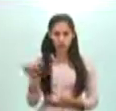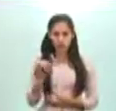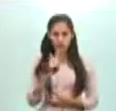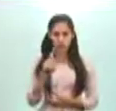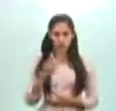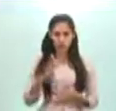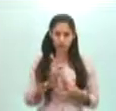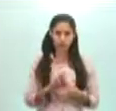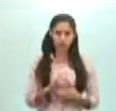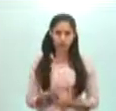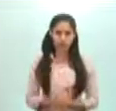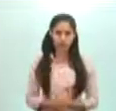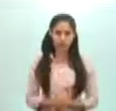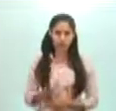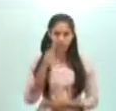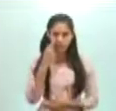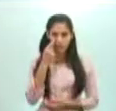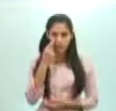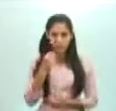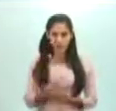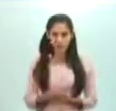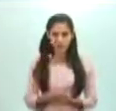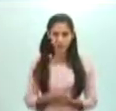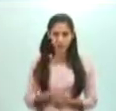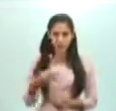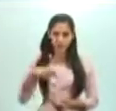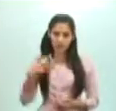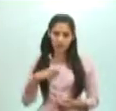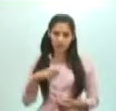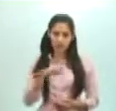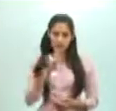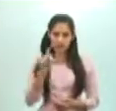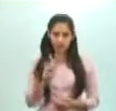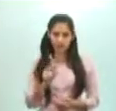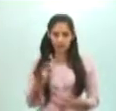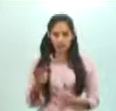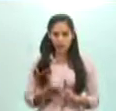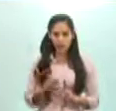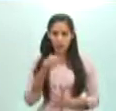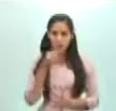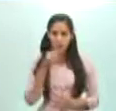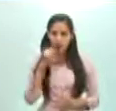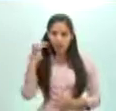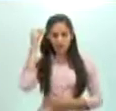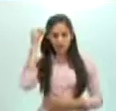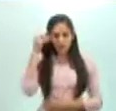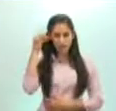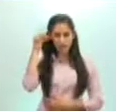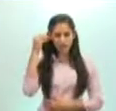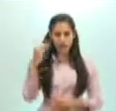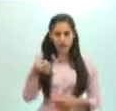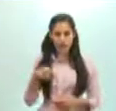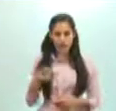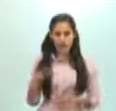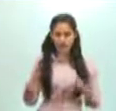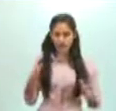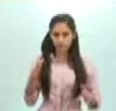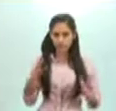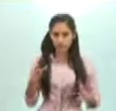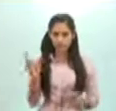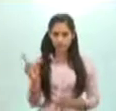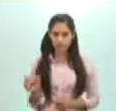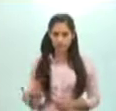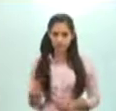11º grado. Veamos entonces qué debemos consultar para poder analizar esta generación de